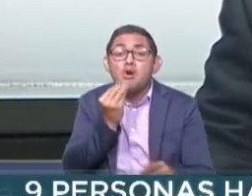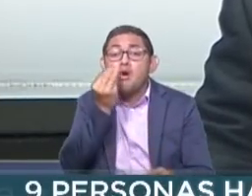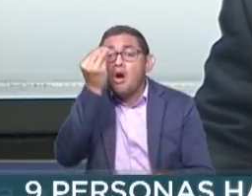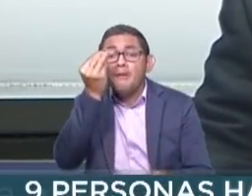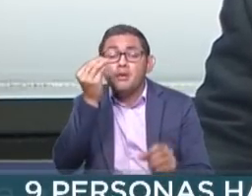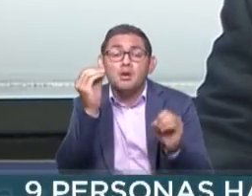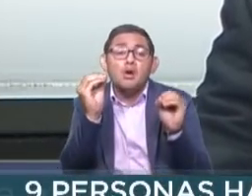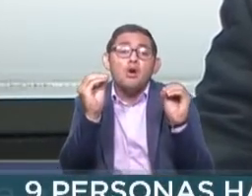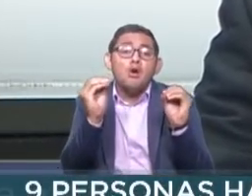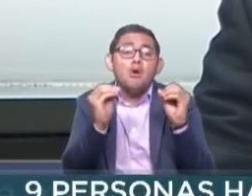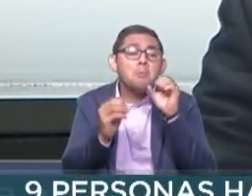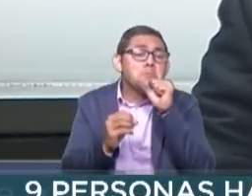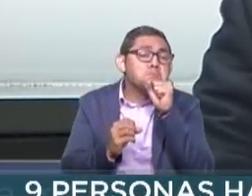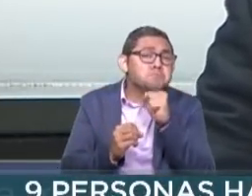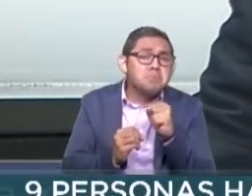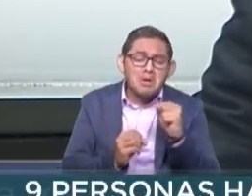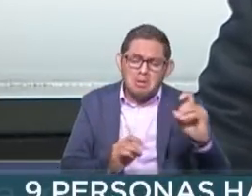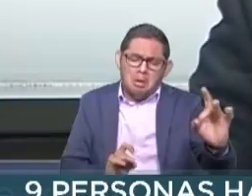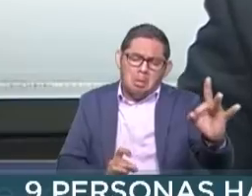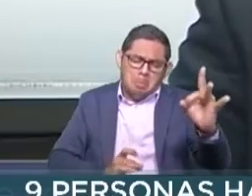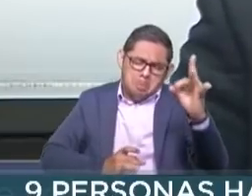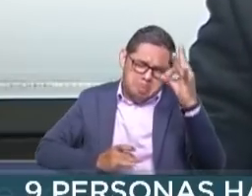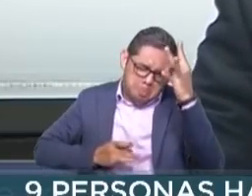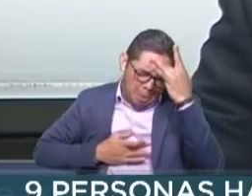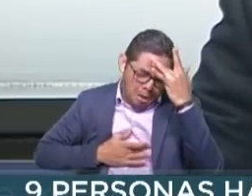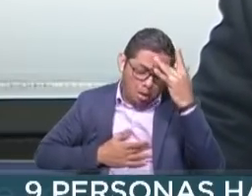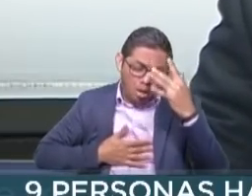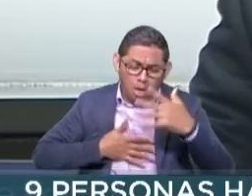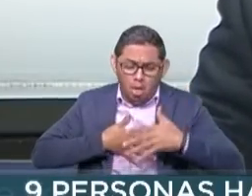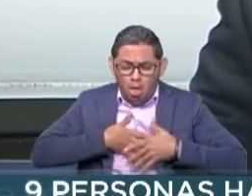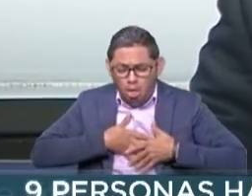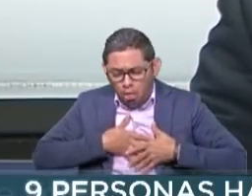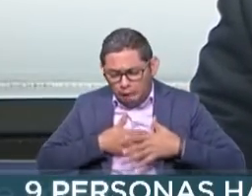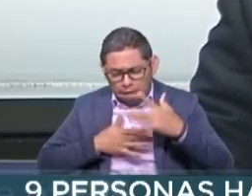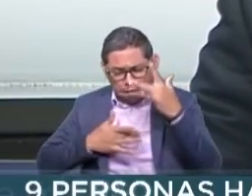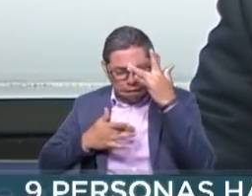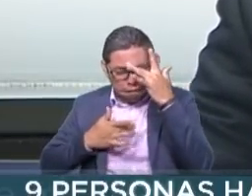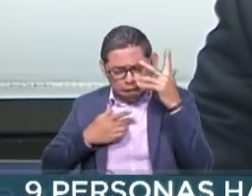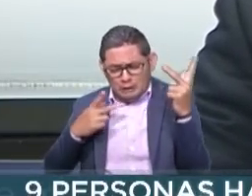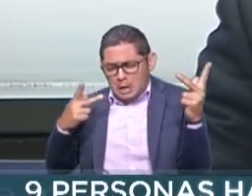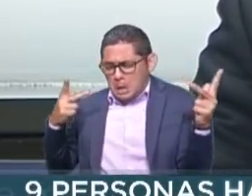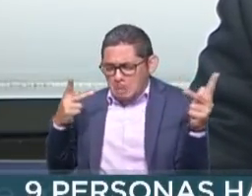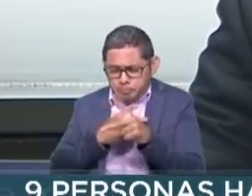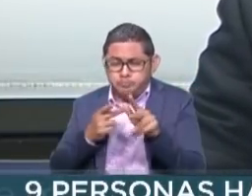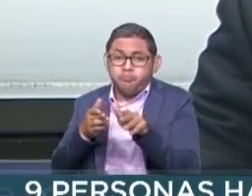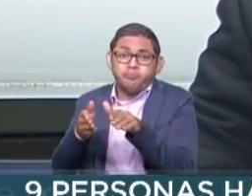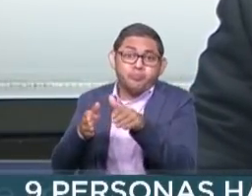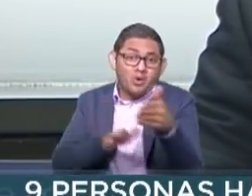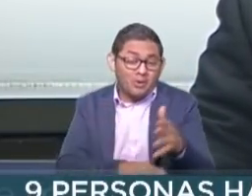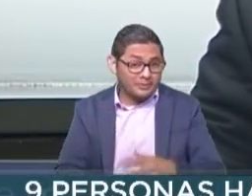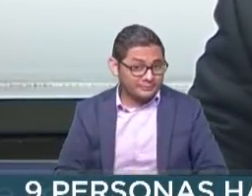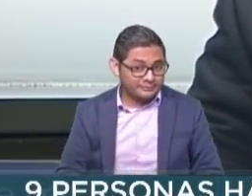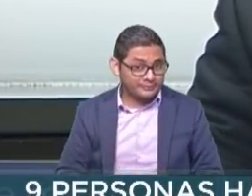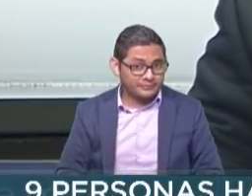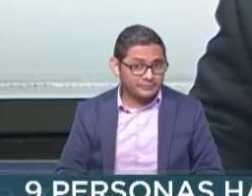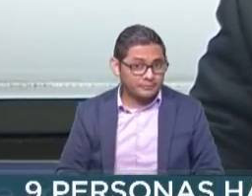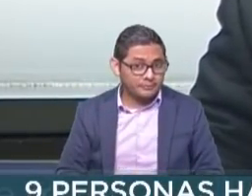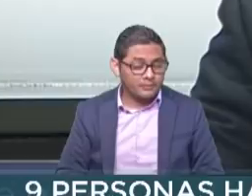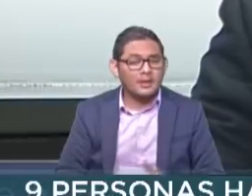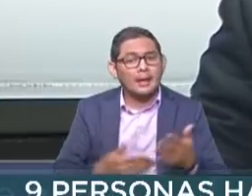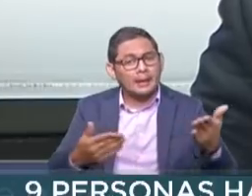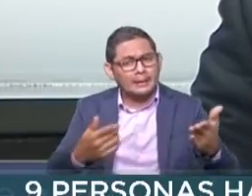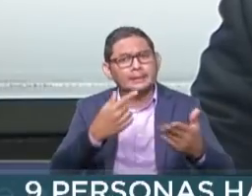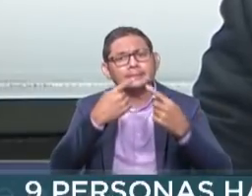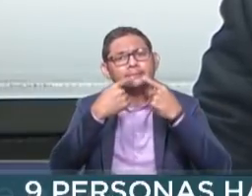en adultos. Por ello, queremos insistirle en la importancia de vacunarse contra el